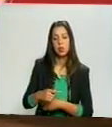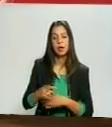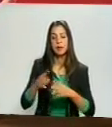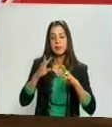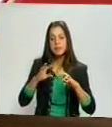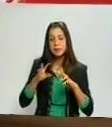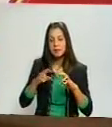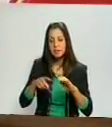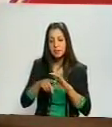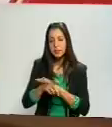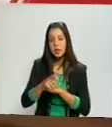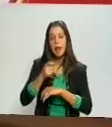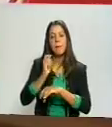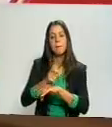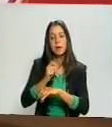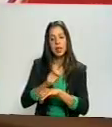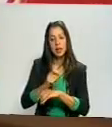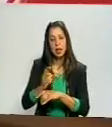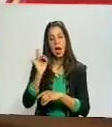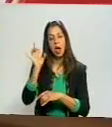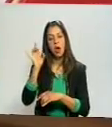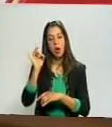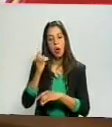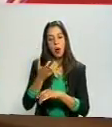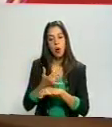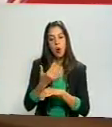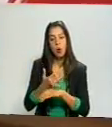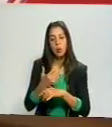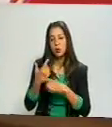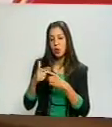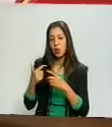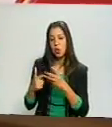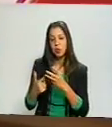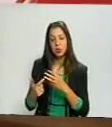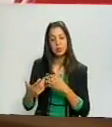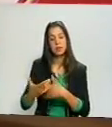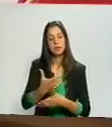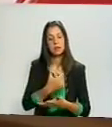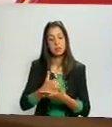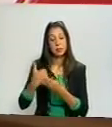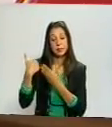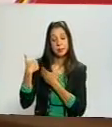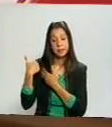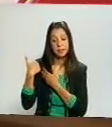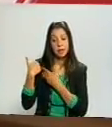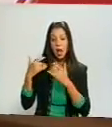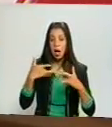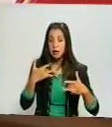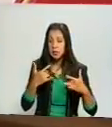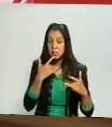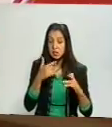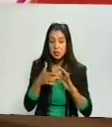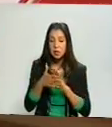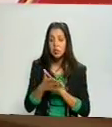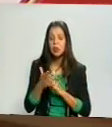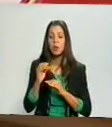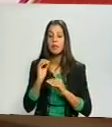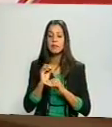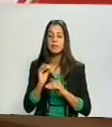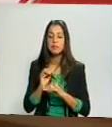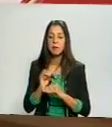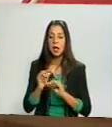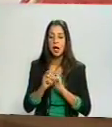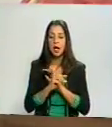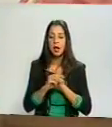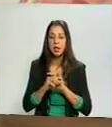exploración y explotación del oro y demás minerales estratégicos, cuando tales operaciones se realicen al amparo de lo previsto